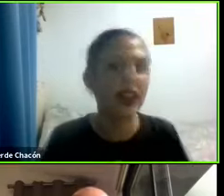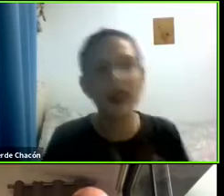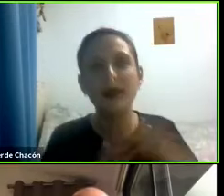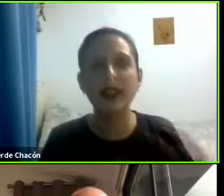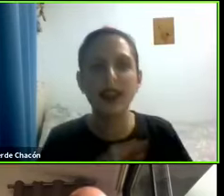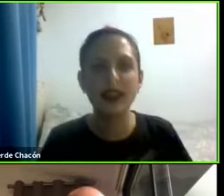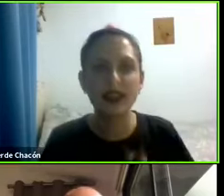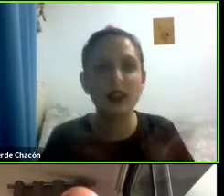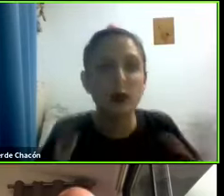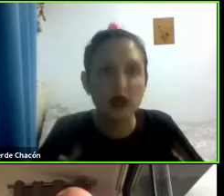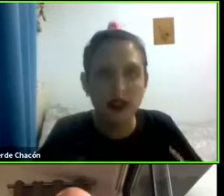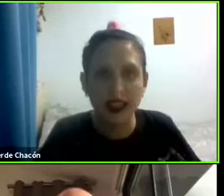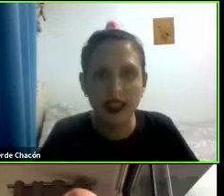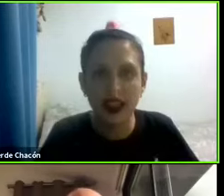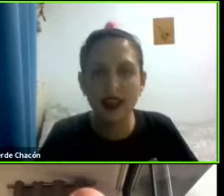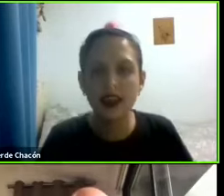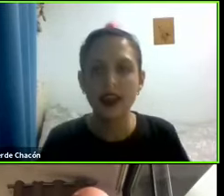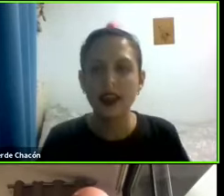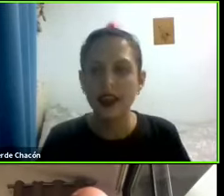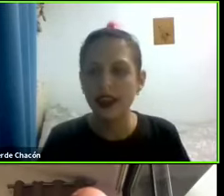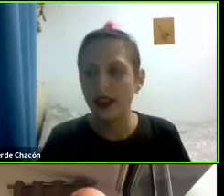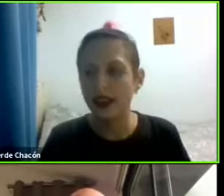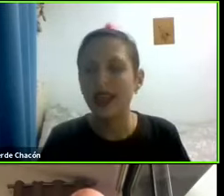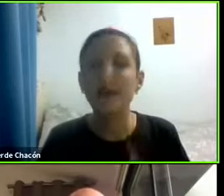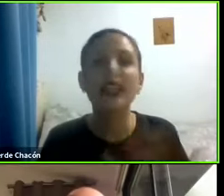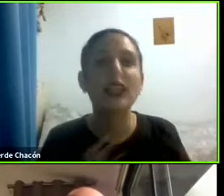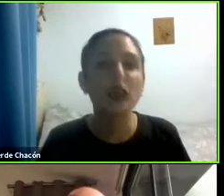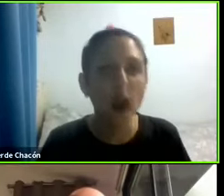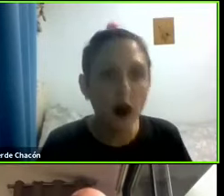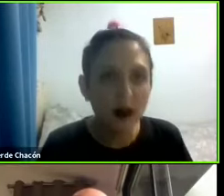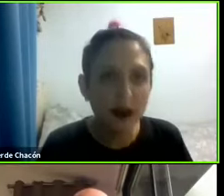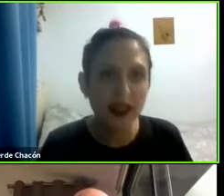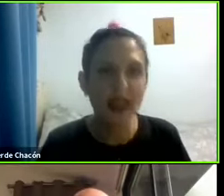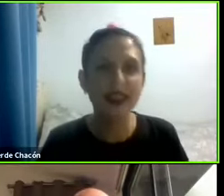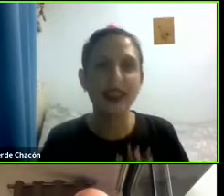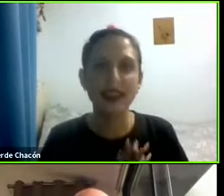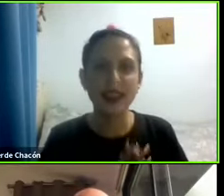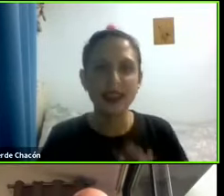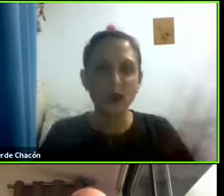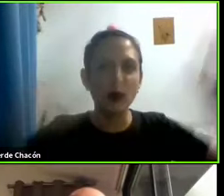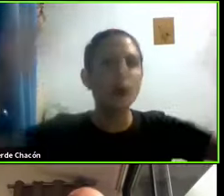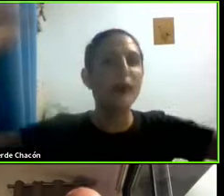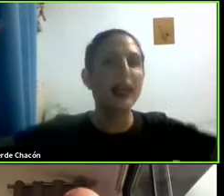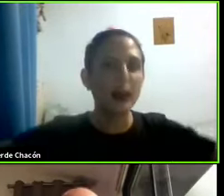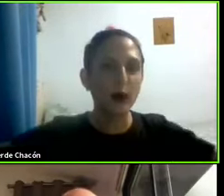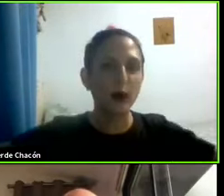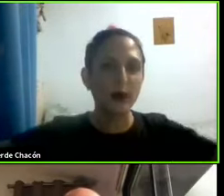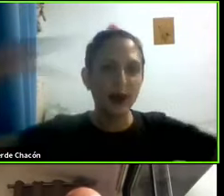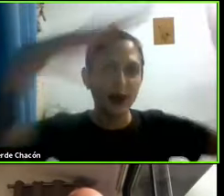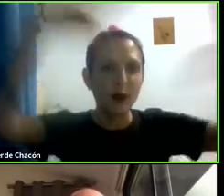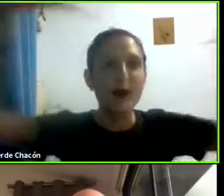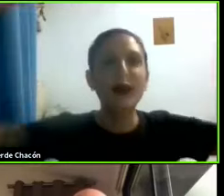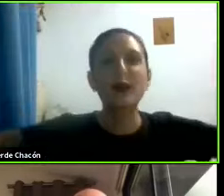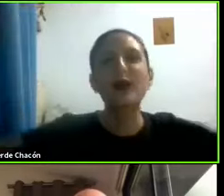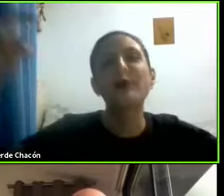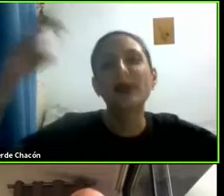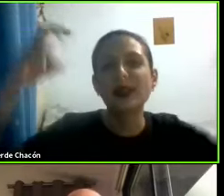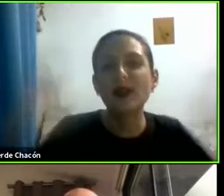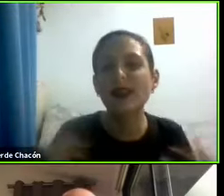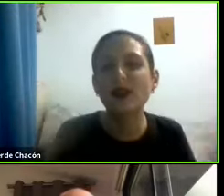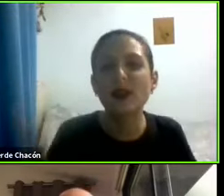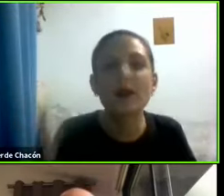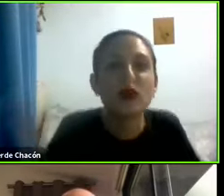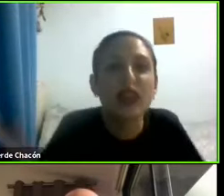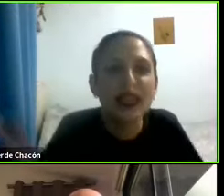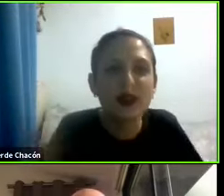paterna de verdad esa responsabilidad la migración verdad que ya es como un macro un macro de por